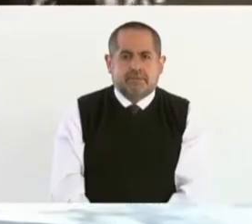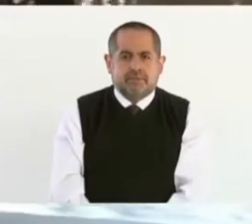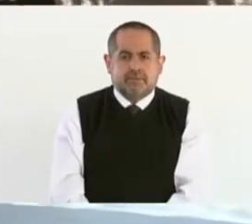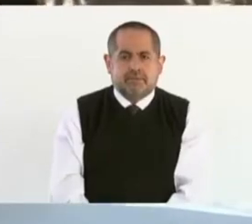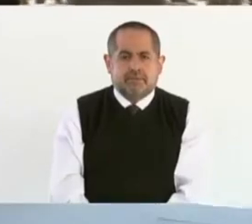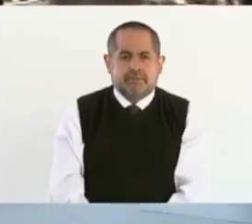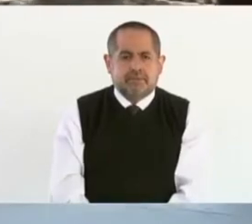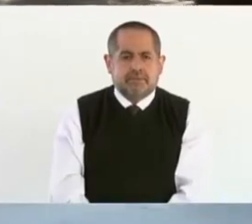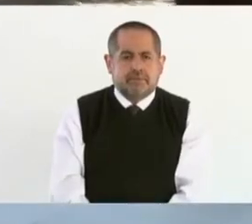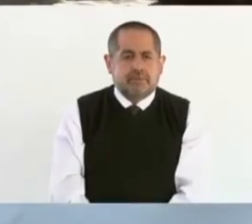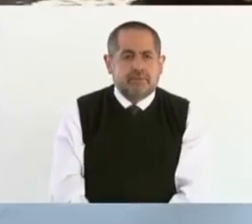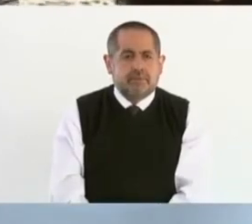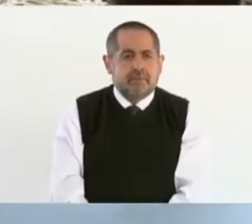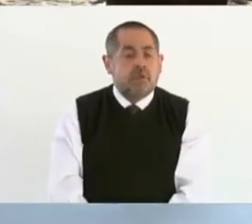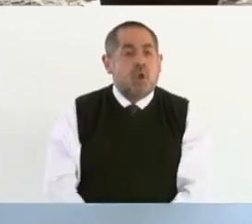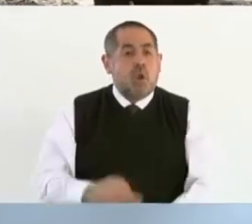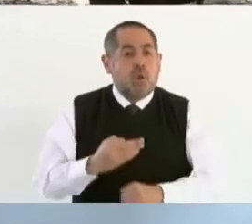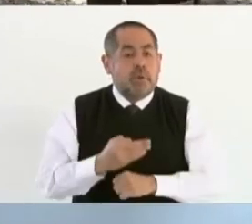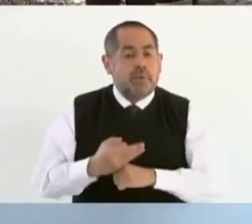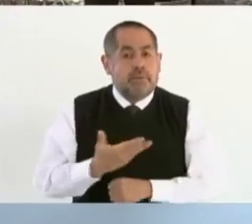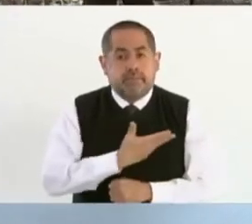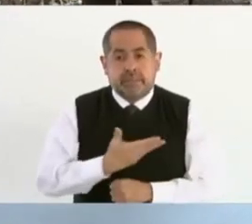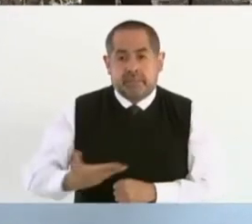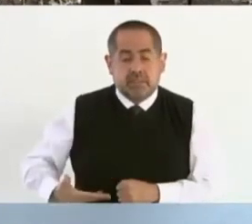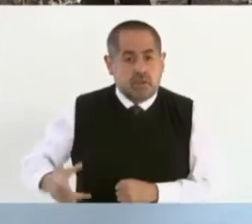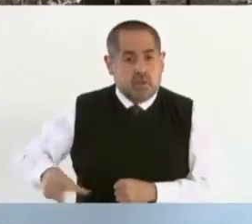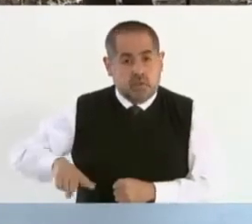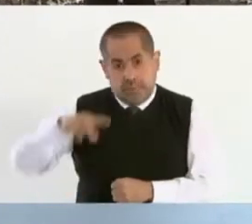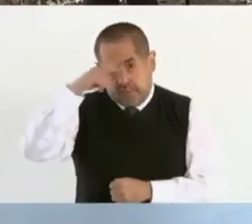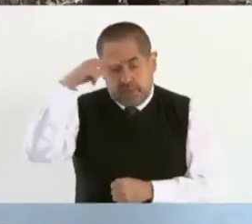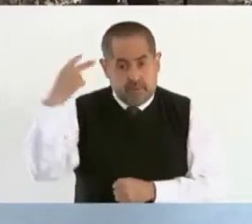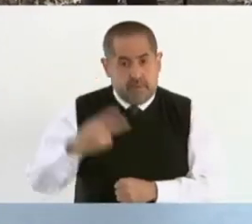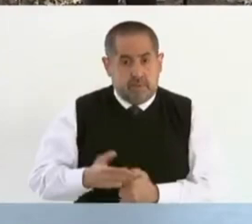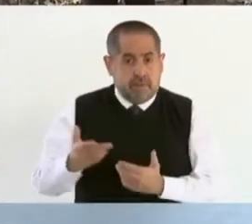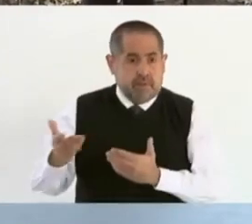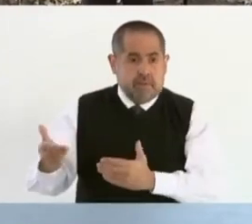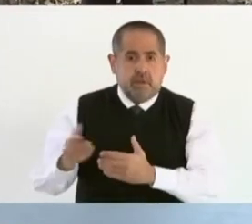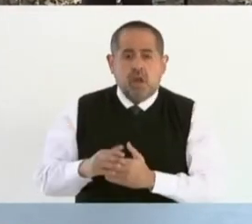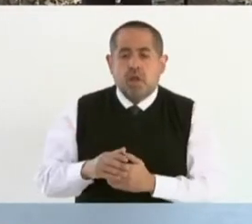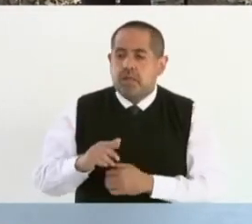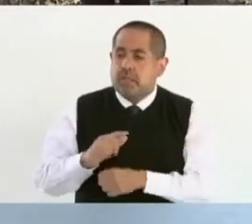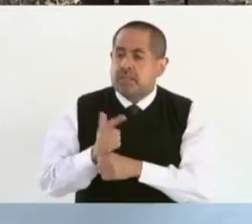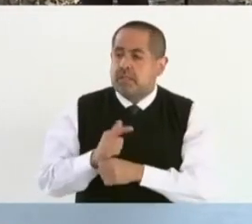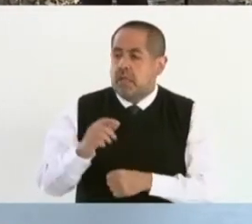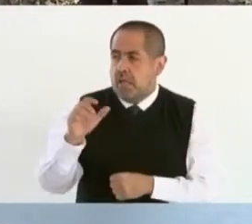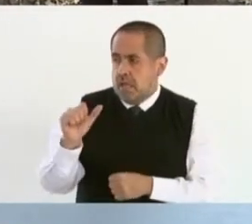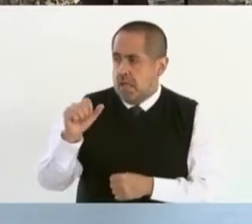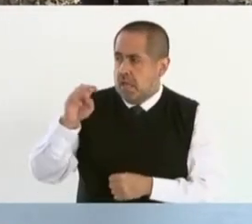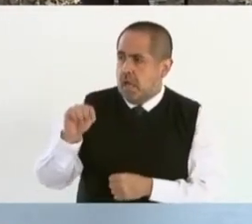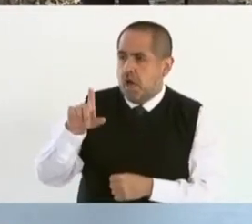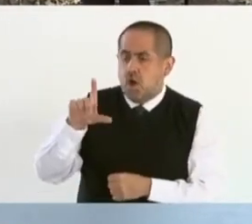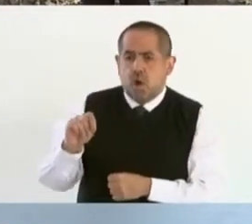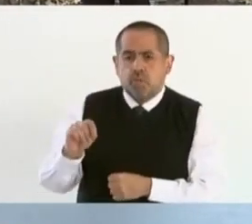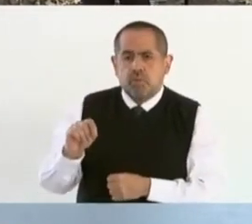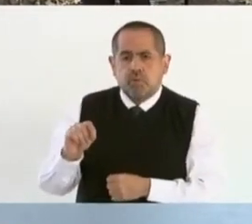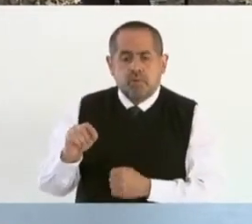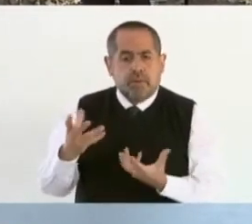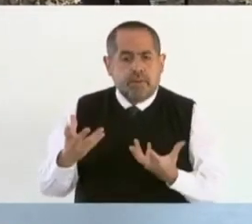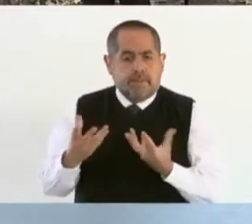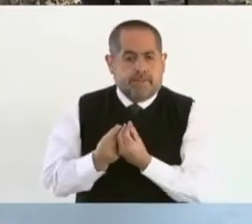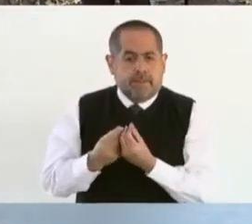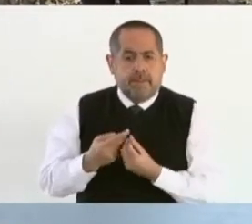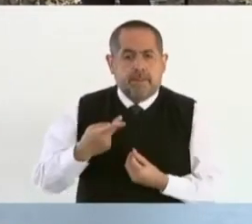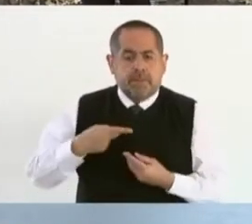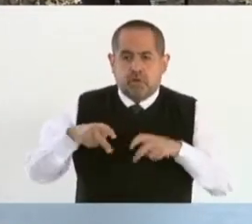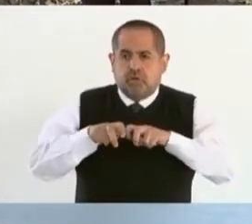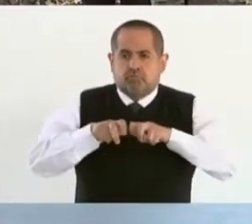En estos momentos, el presidente constitucional de los Estados Unidos Mexicanos, licenciado Andrés Manuel López Obrador e integrantes del